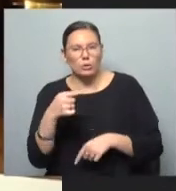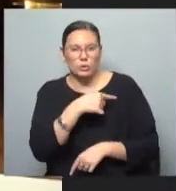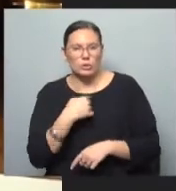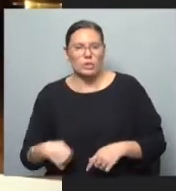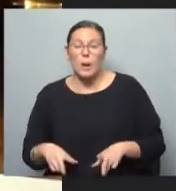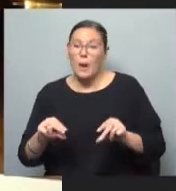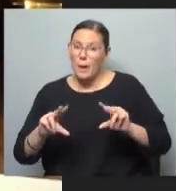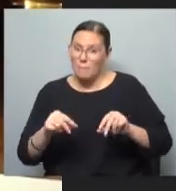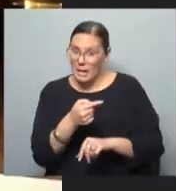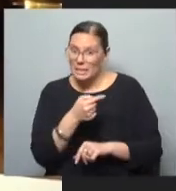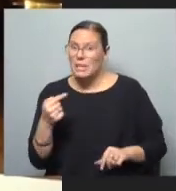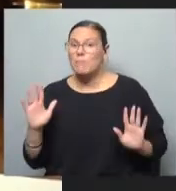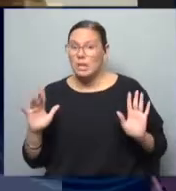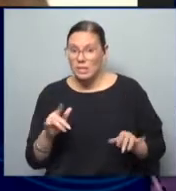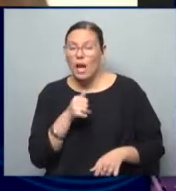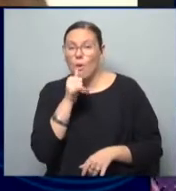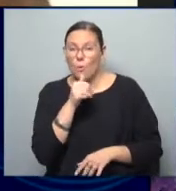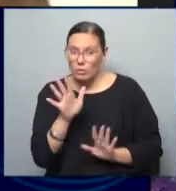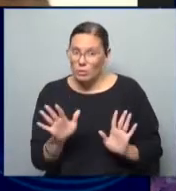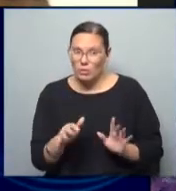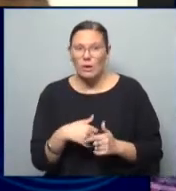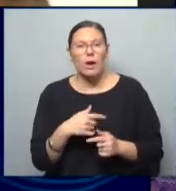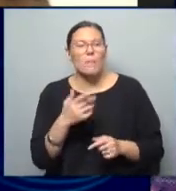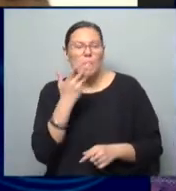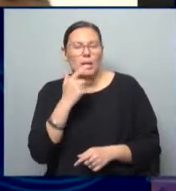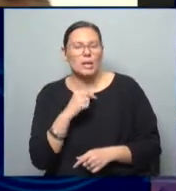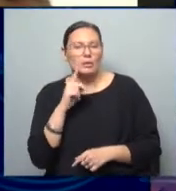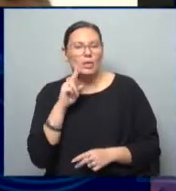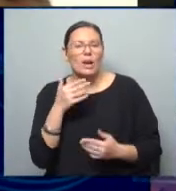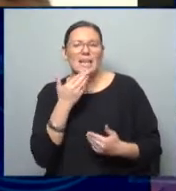muy picado estas semanas en el informe. Me encantó. Excelente, dale, Edu. Dale, genial. Qué gracias, alegría. Edu. ¿No?